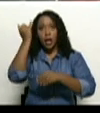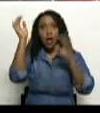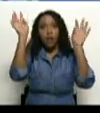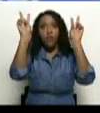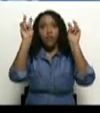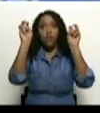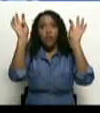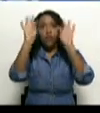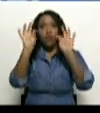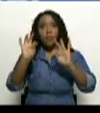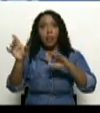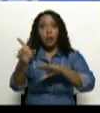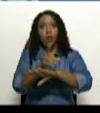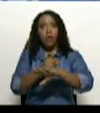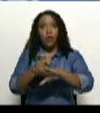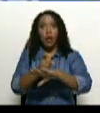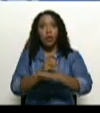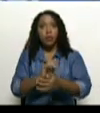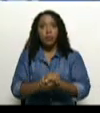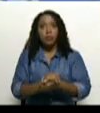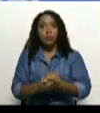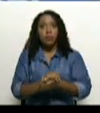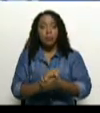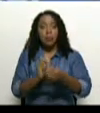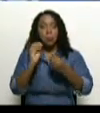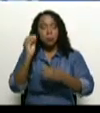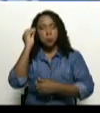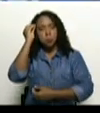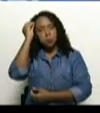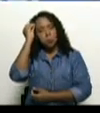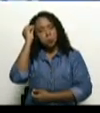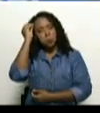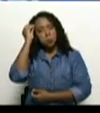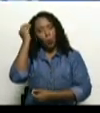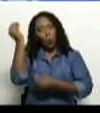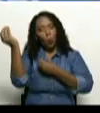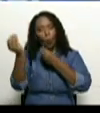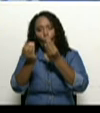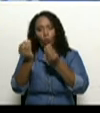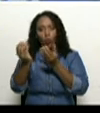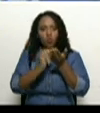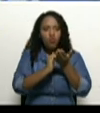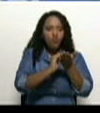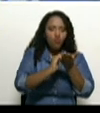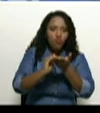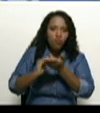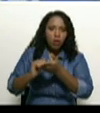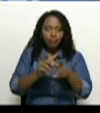forma de gobernar, ha pensado y ha planificado